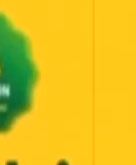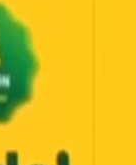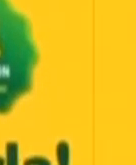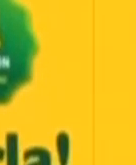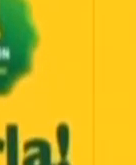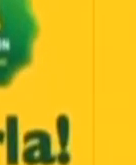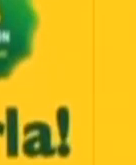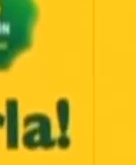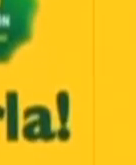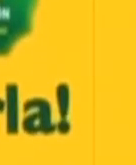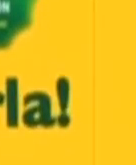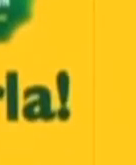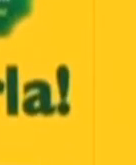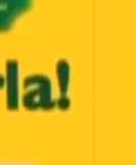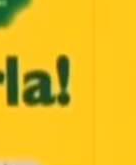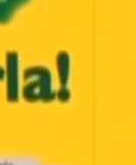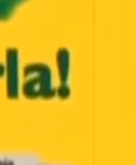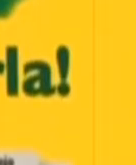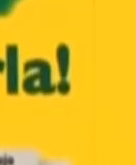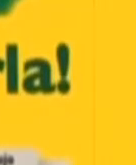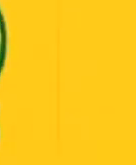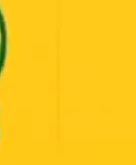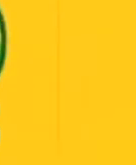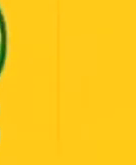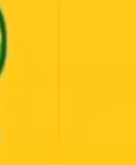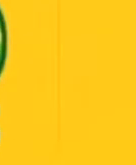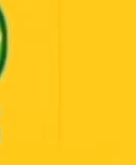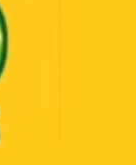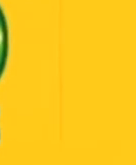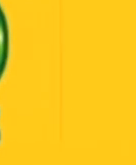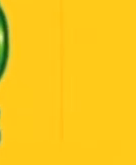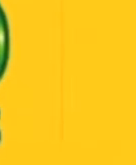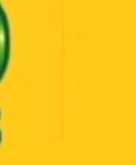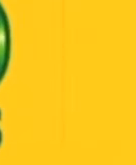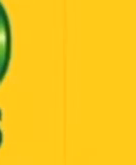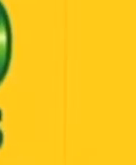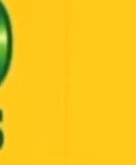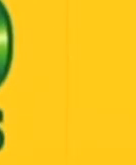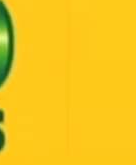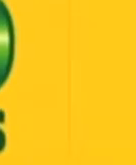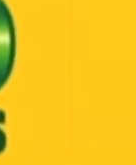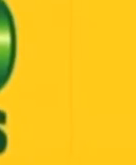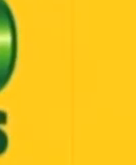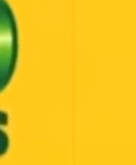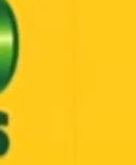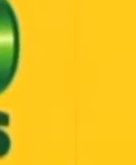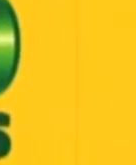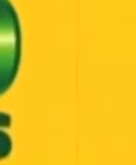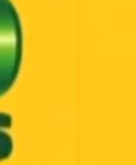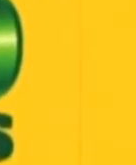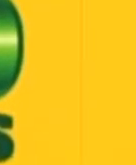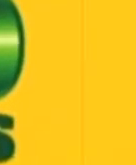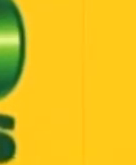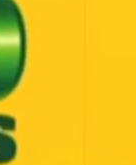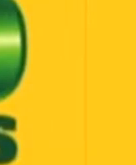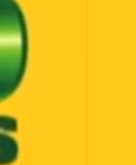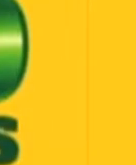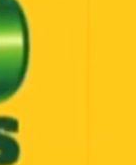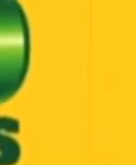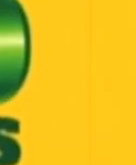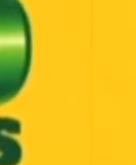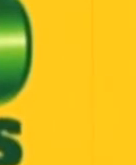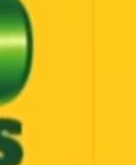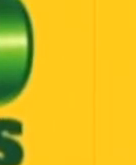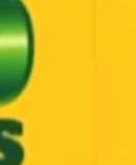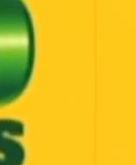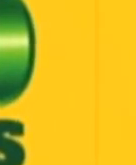razones para comprarla. Lotería del Cauca, solo 1.000 pesos la fracción. Billete de